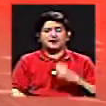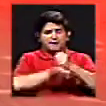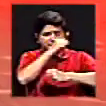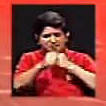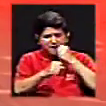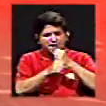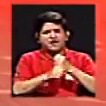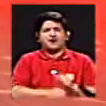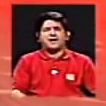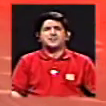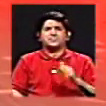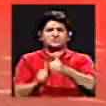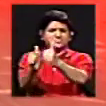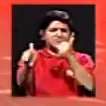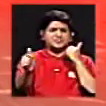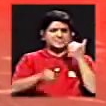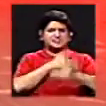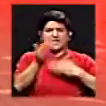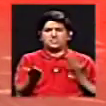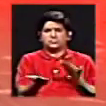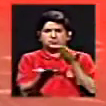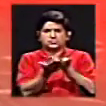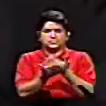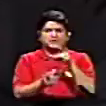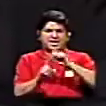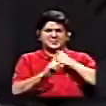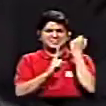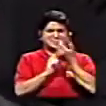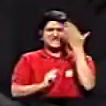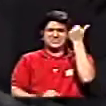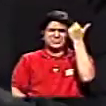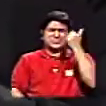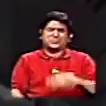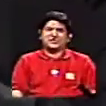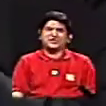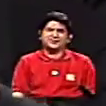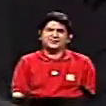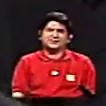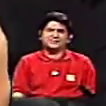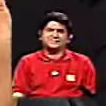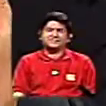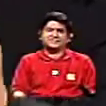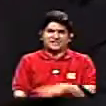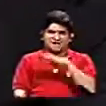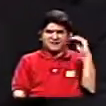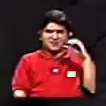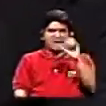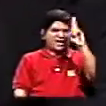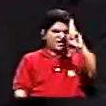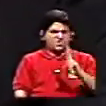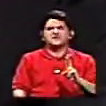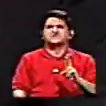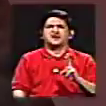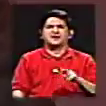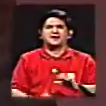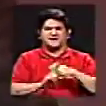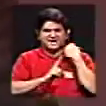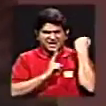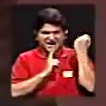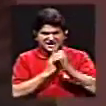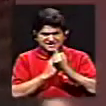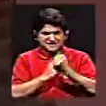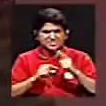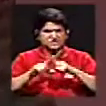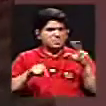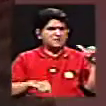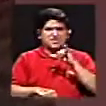de licitación. ¿Por qué ocurren estas situaciones? ¿Y por qué en Costa Rica están pasando, pero no